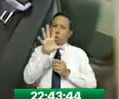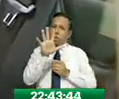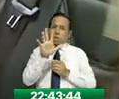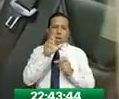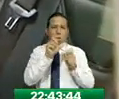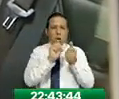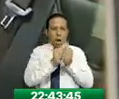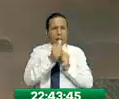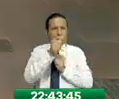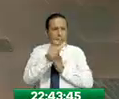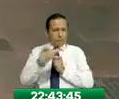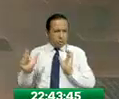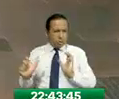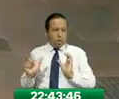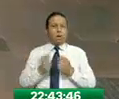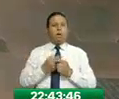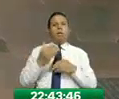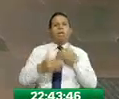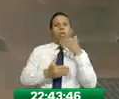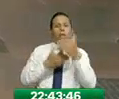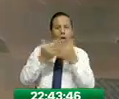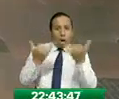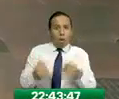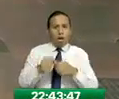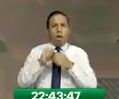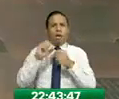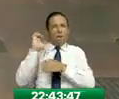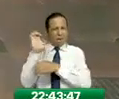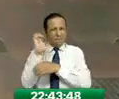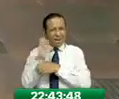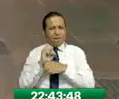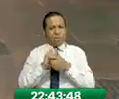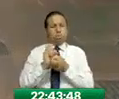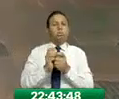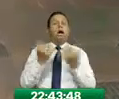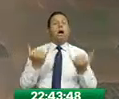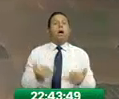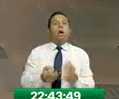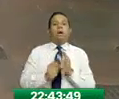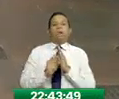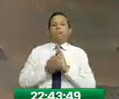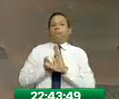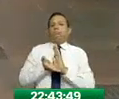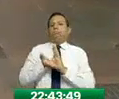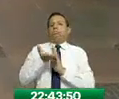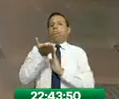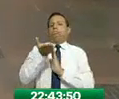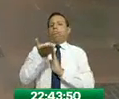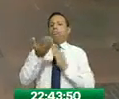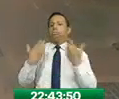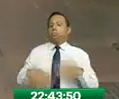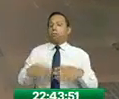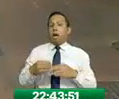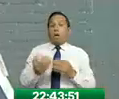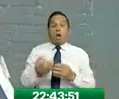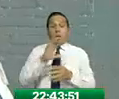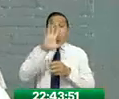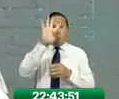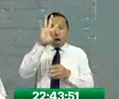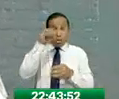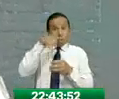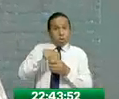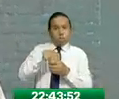$1.25 a cada uno. Tras la pandemia se hizo necesario reducir la cantidad de pasajeros a solo 3 por unidad.